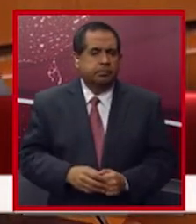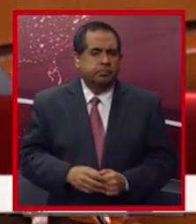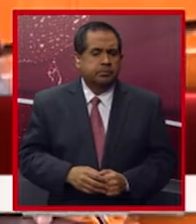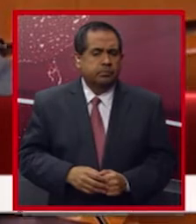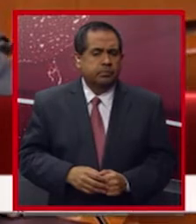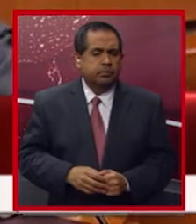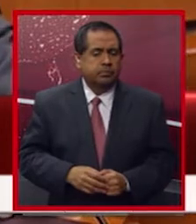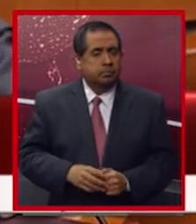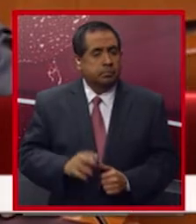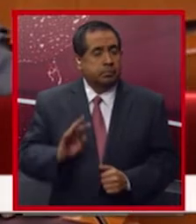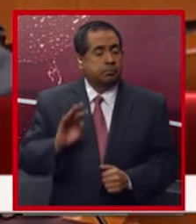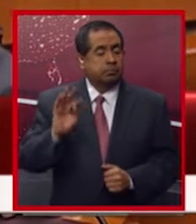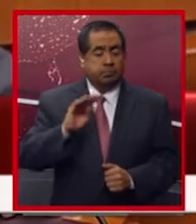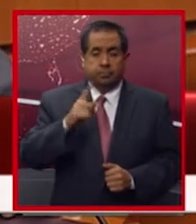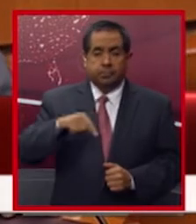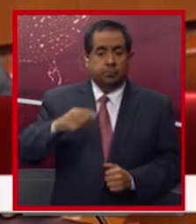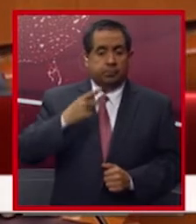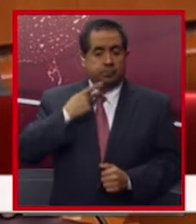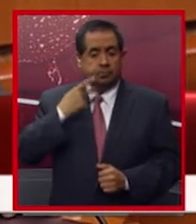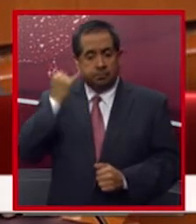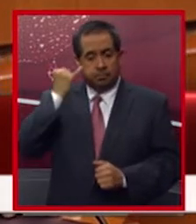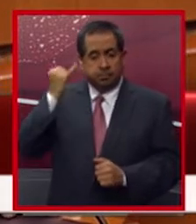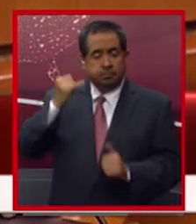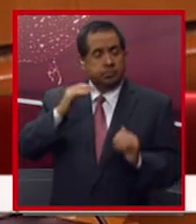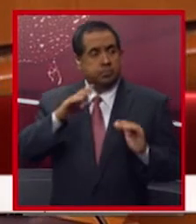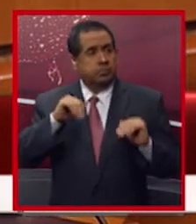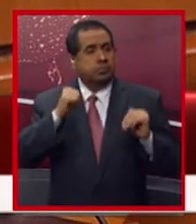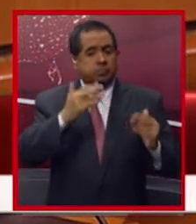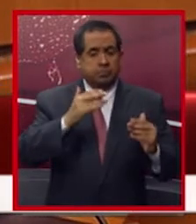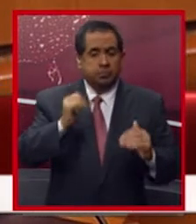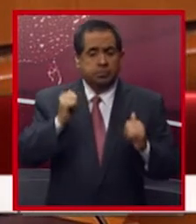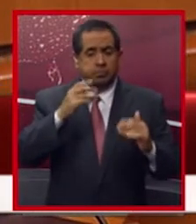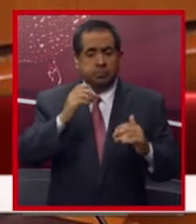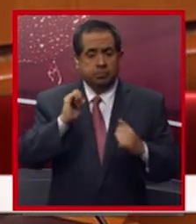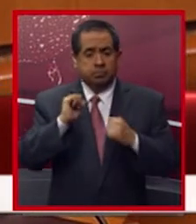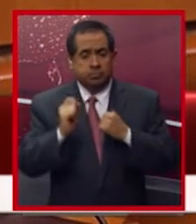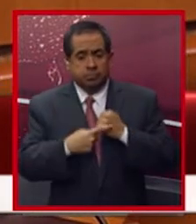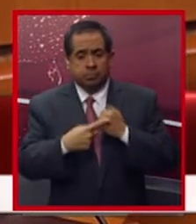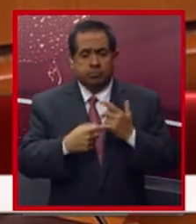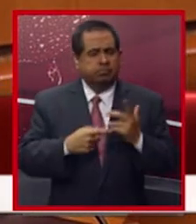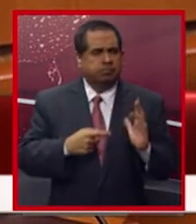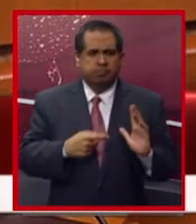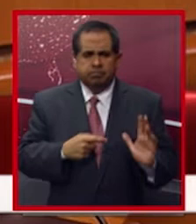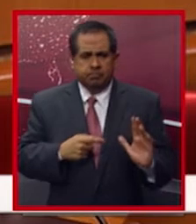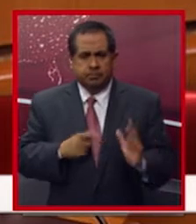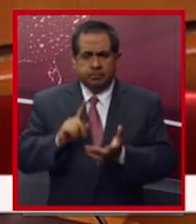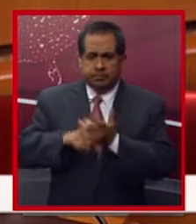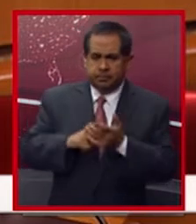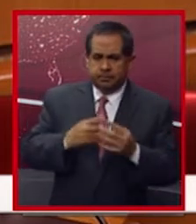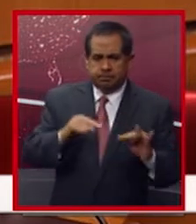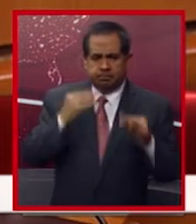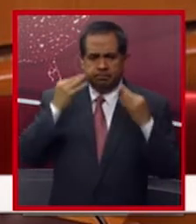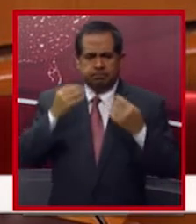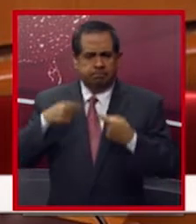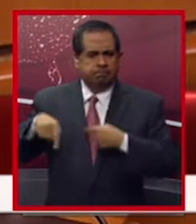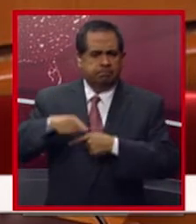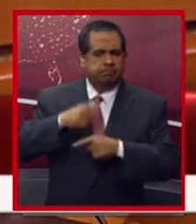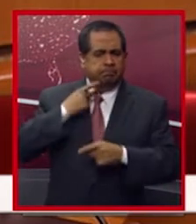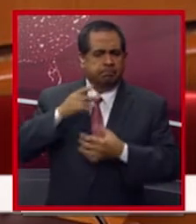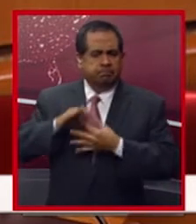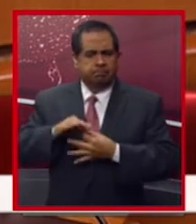Que no se use la política exterior para hacer política interna. El